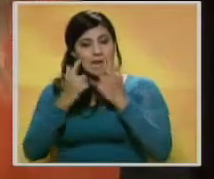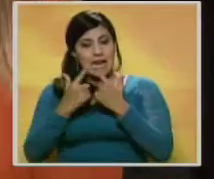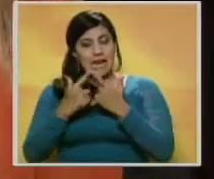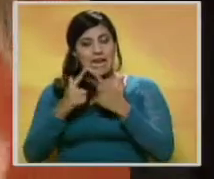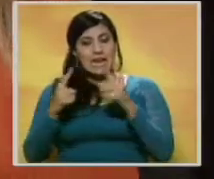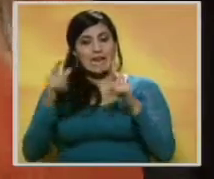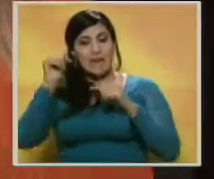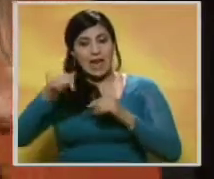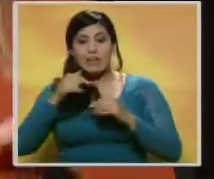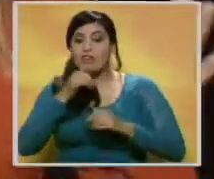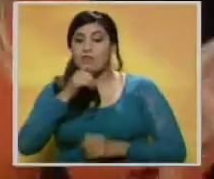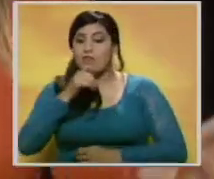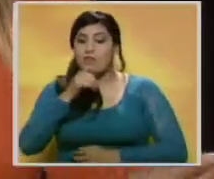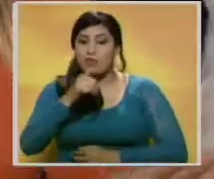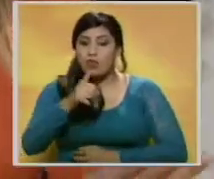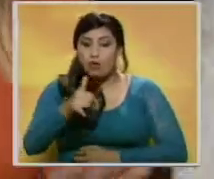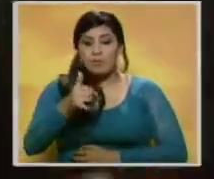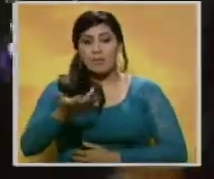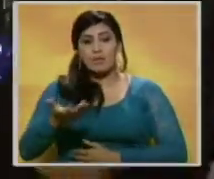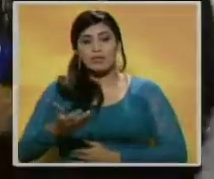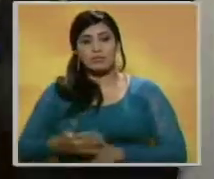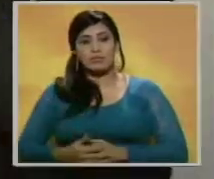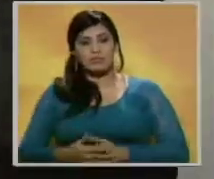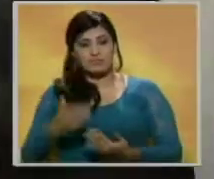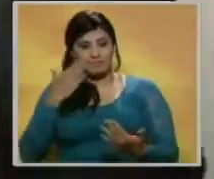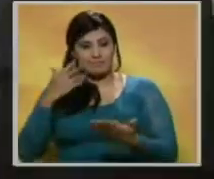estos micrófonos que están recorriendo todo el país.